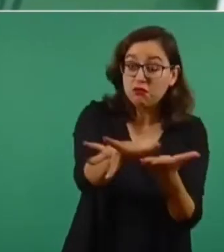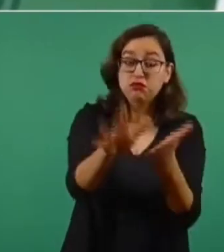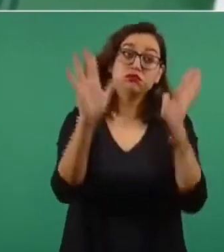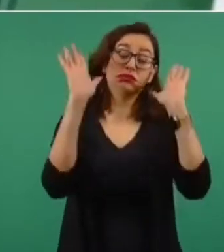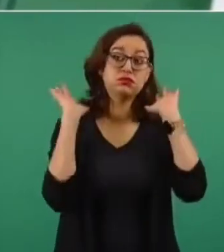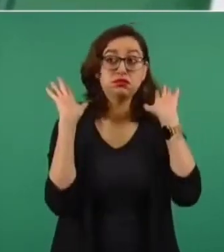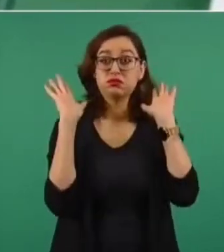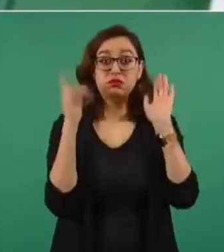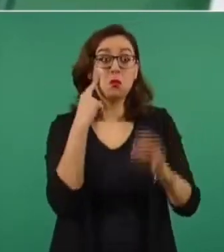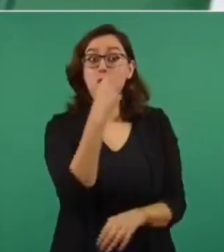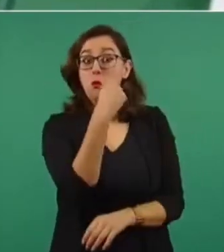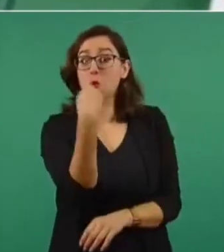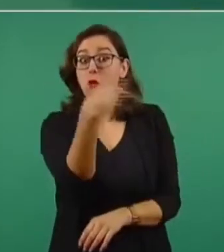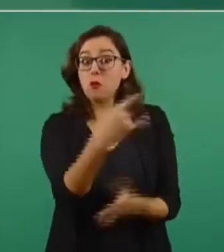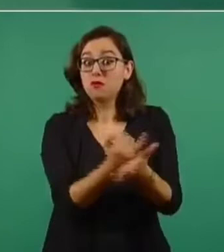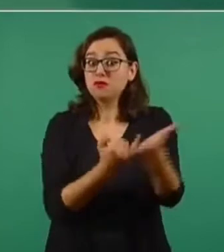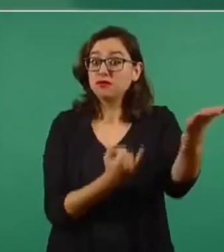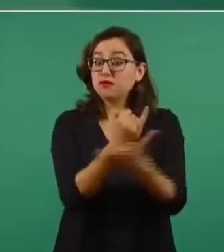de gobernar.